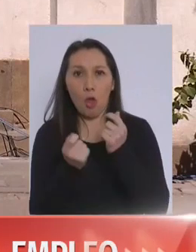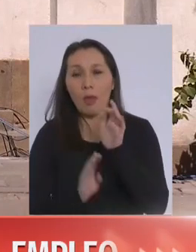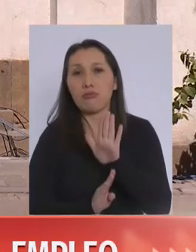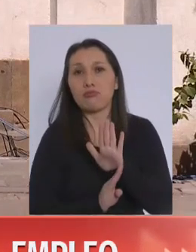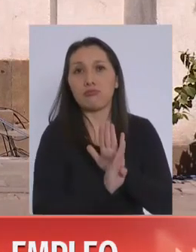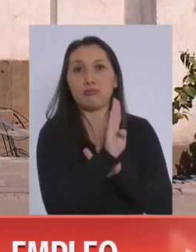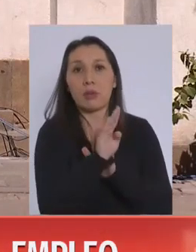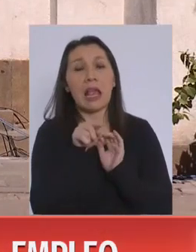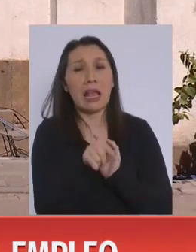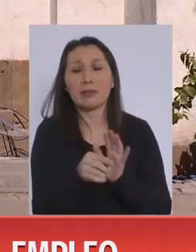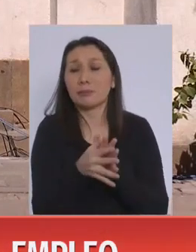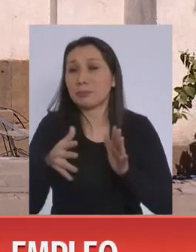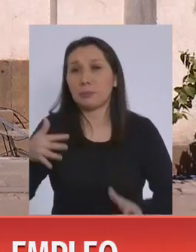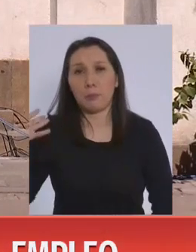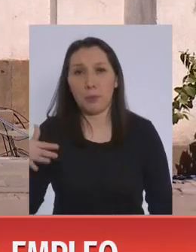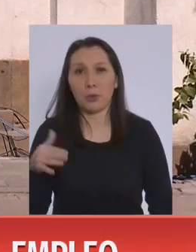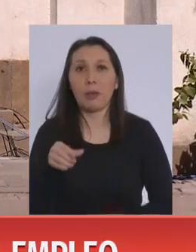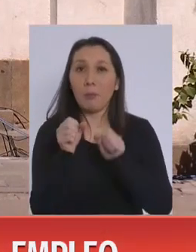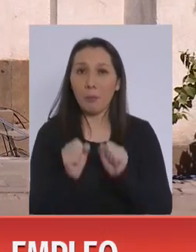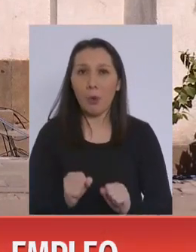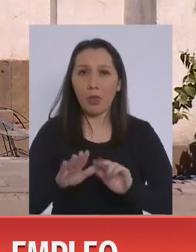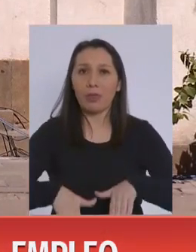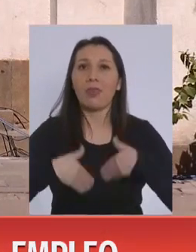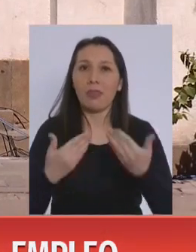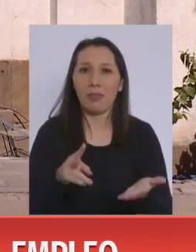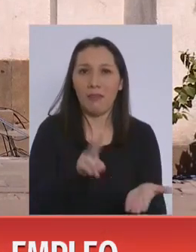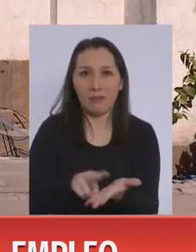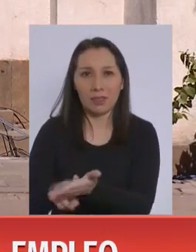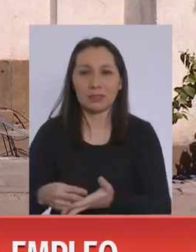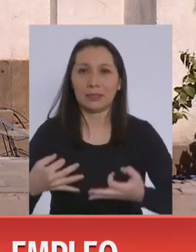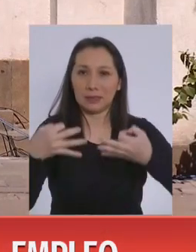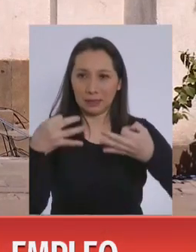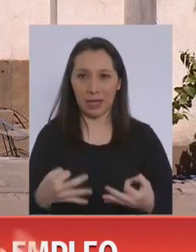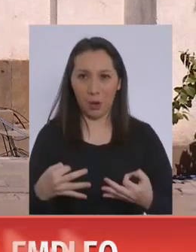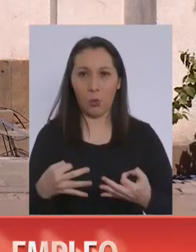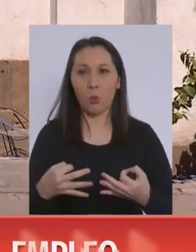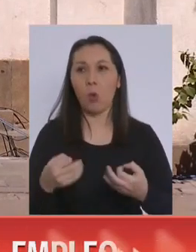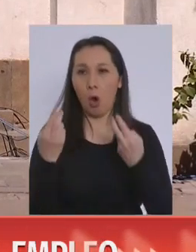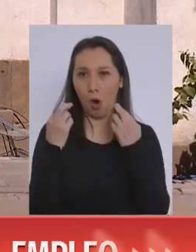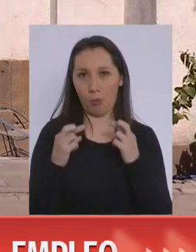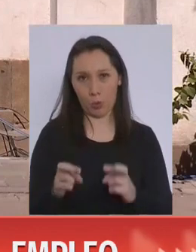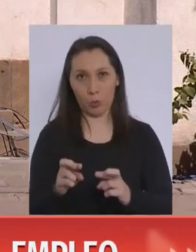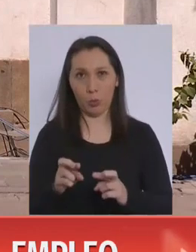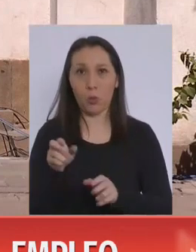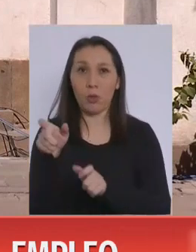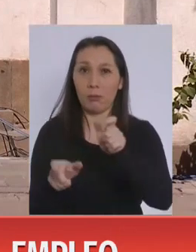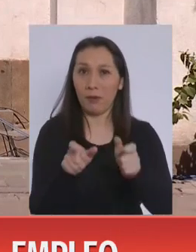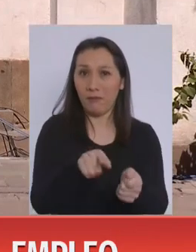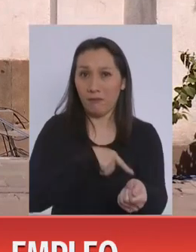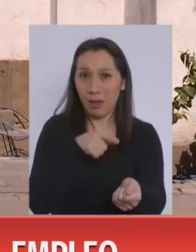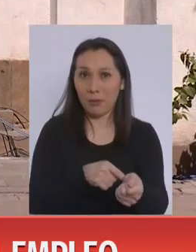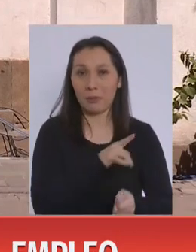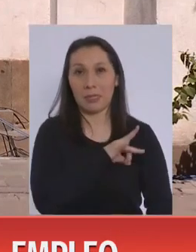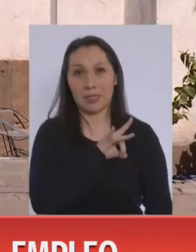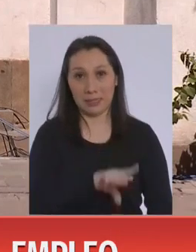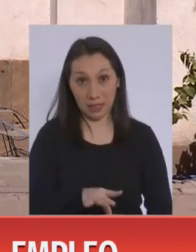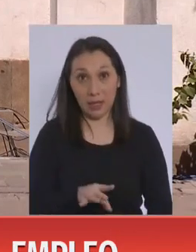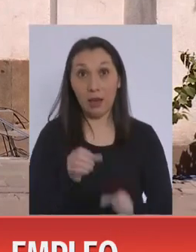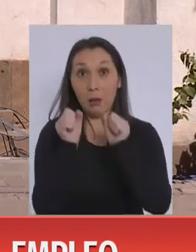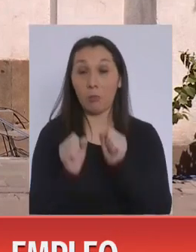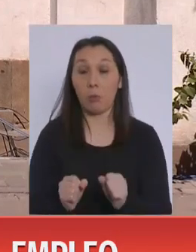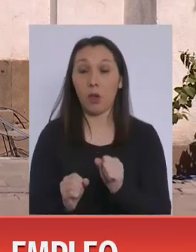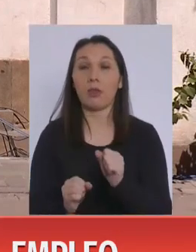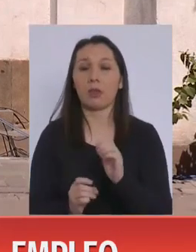son esenciales para poder dar verdaderas seguridades y oportunidades a las familias chilenas de